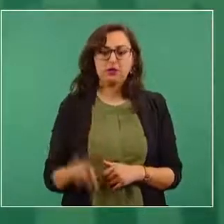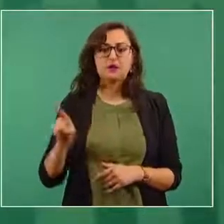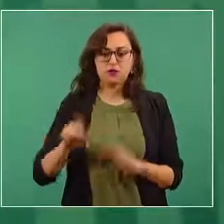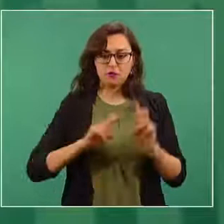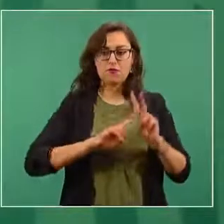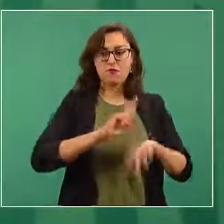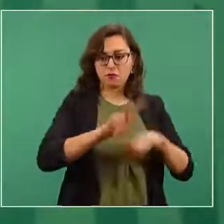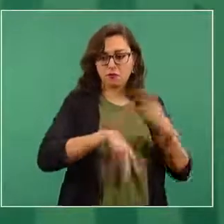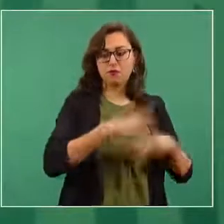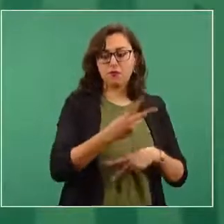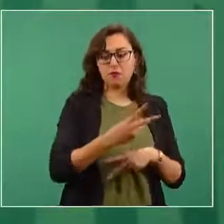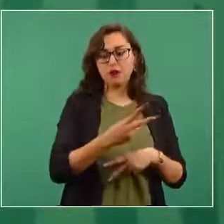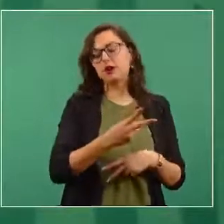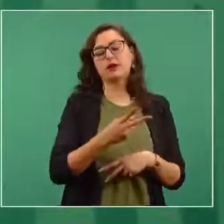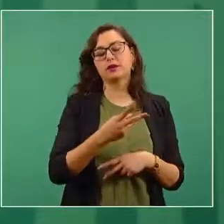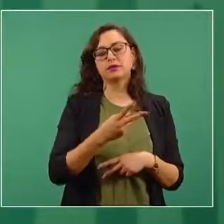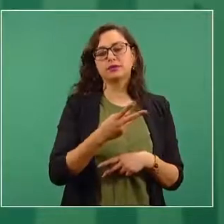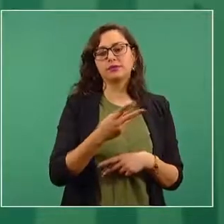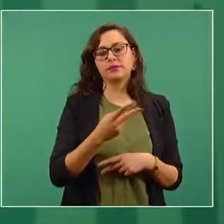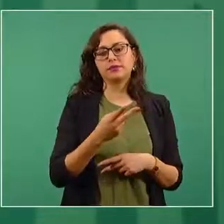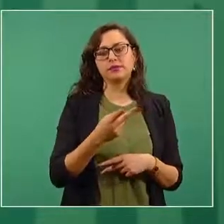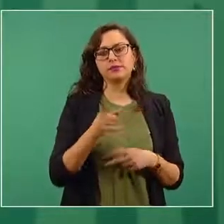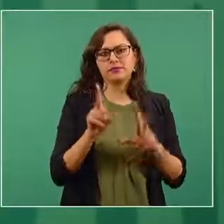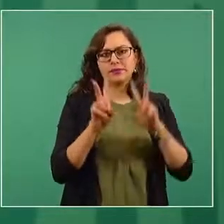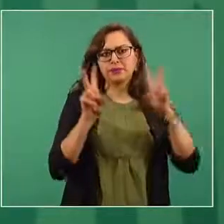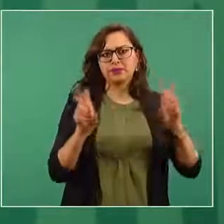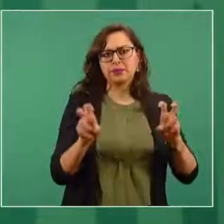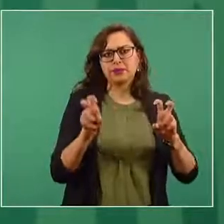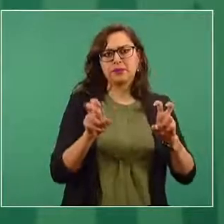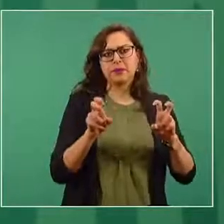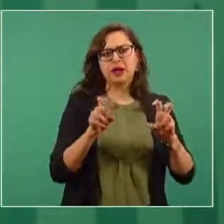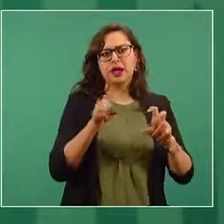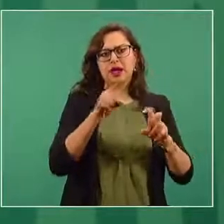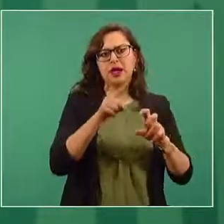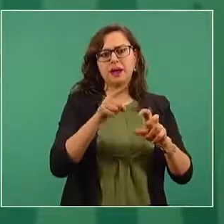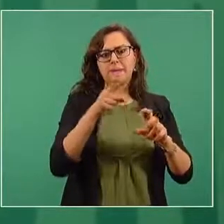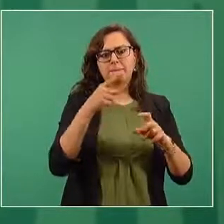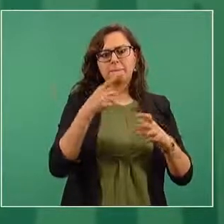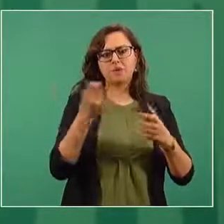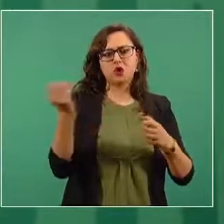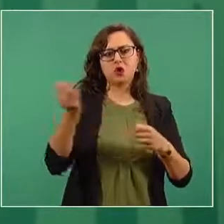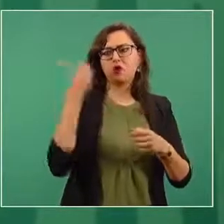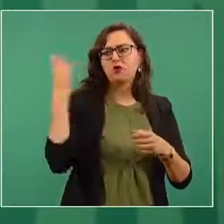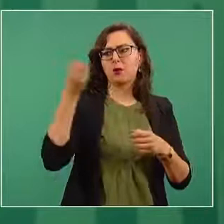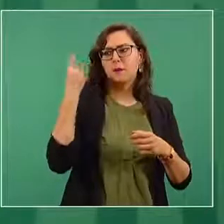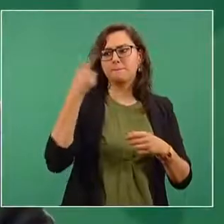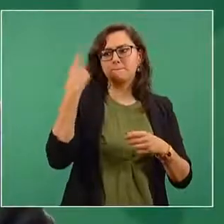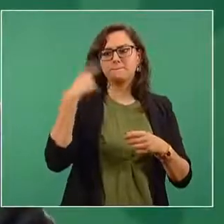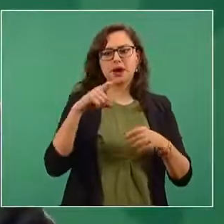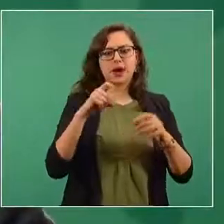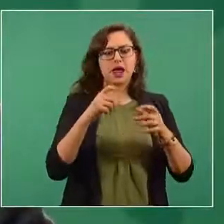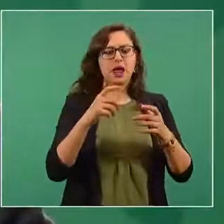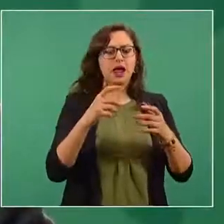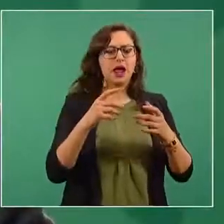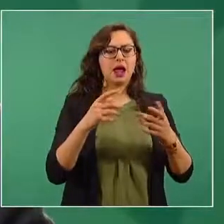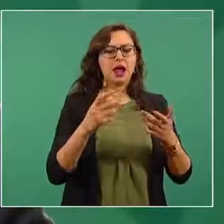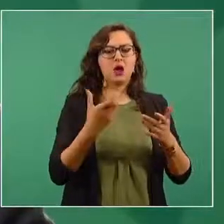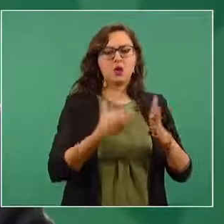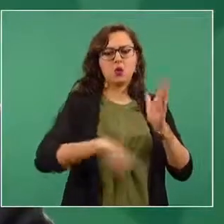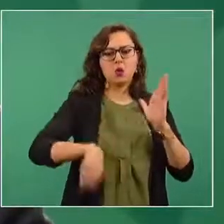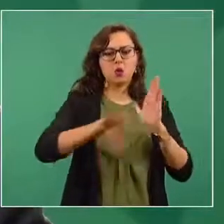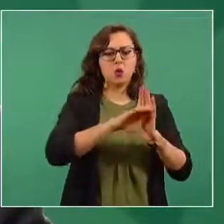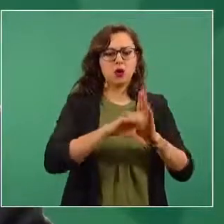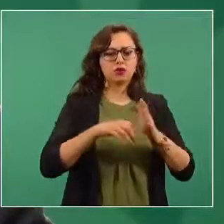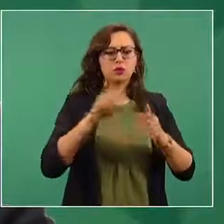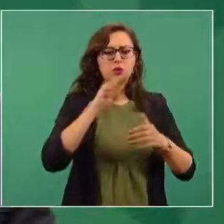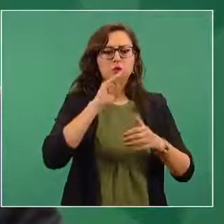participó en un evento respecto a una sala de lactancia, pero el consulado no ha hecho ninguna gestión para su vacunación, ni de ella ni de ningún